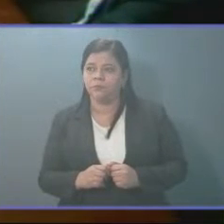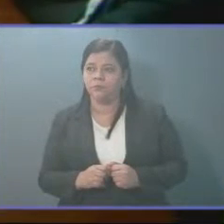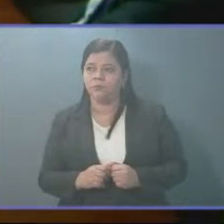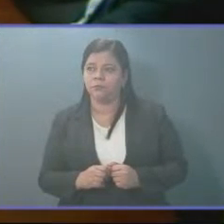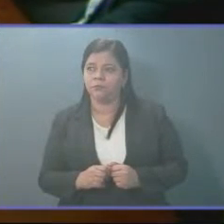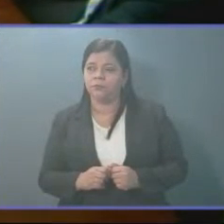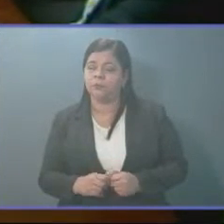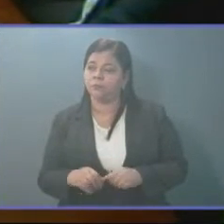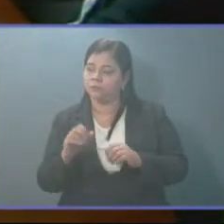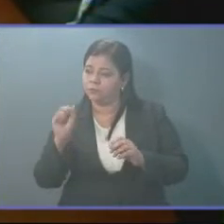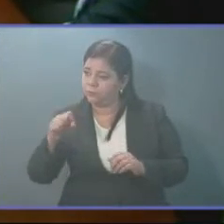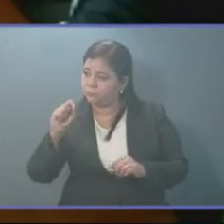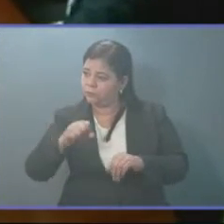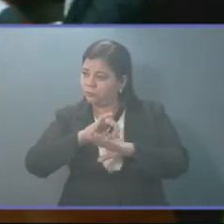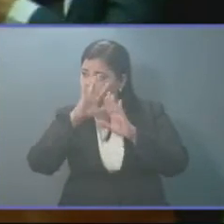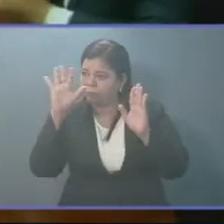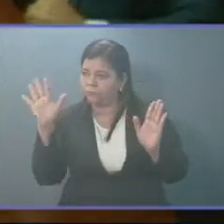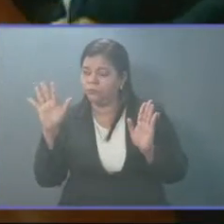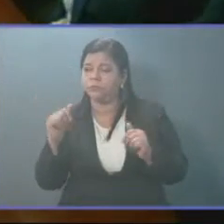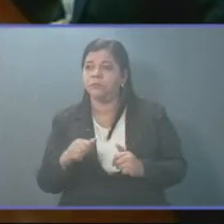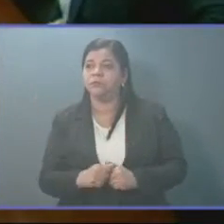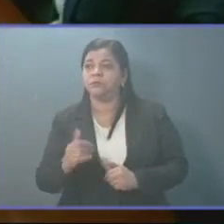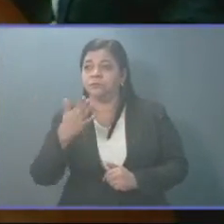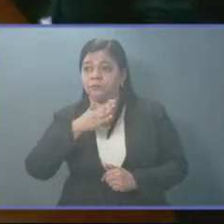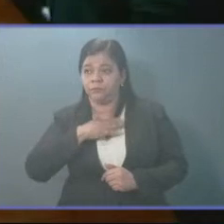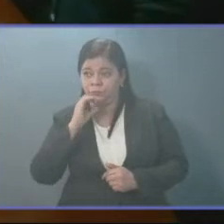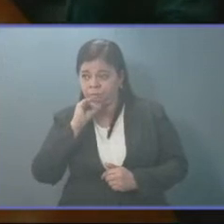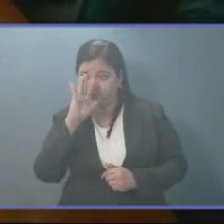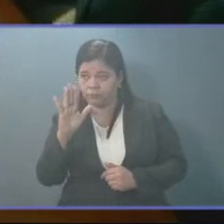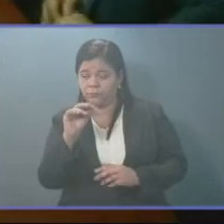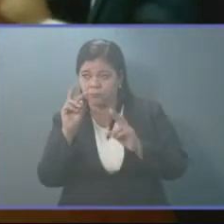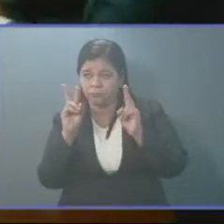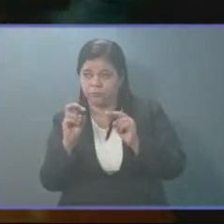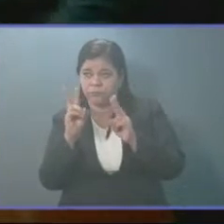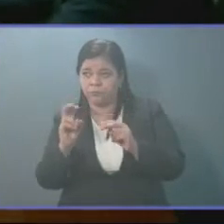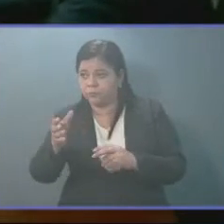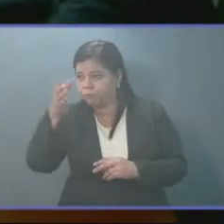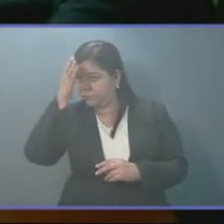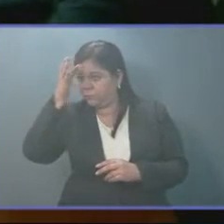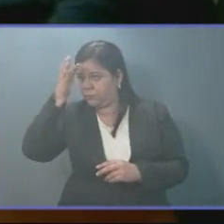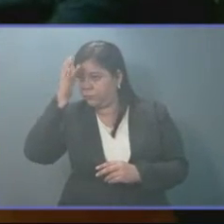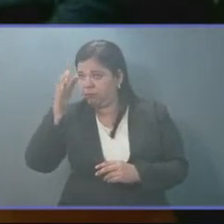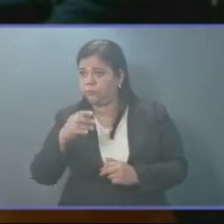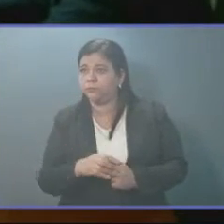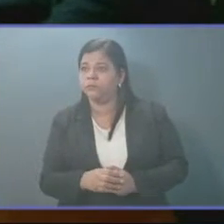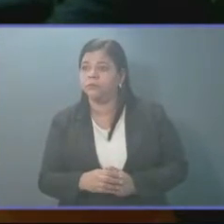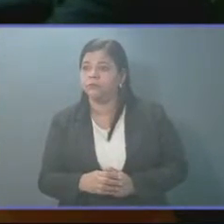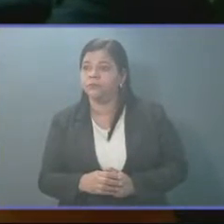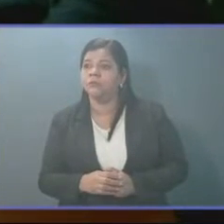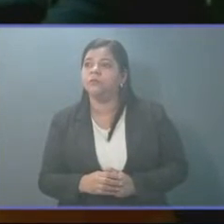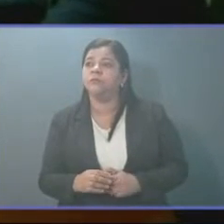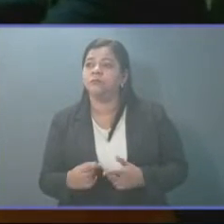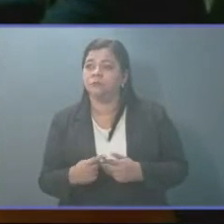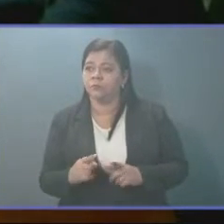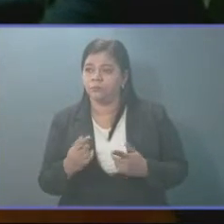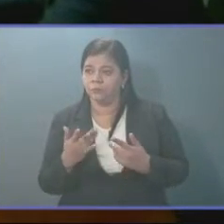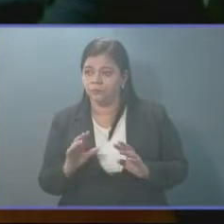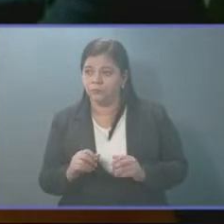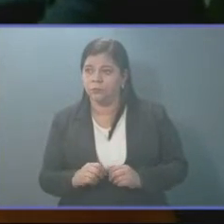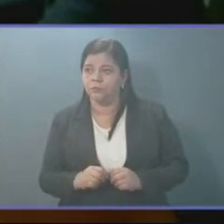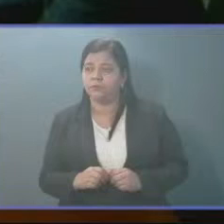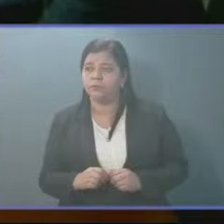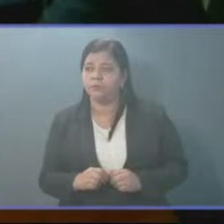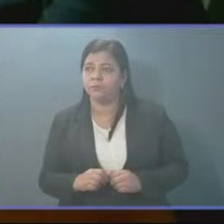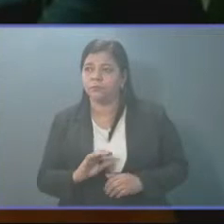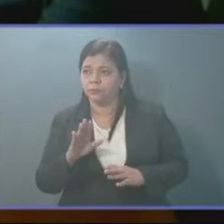Es que en cuanto a la conceptualización de los códigos procesales